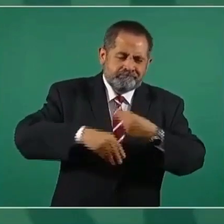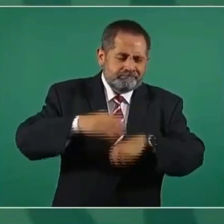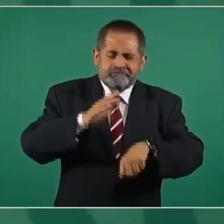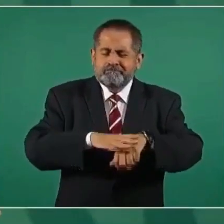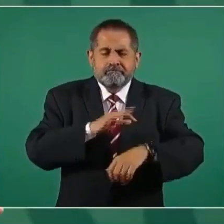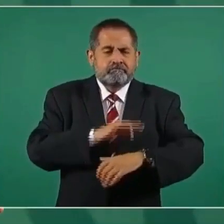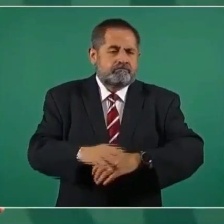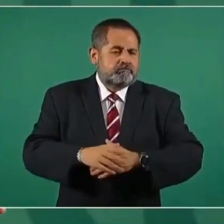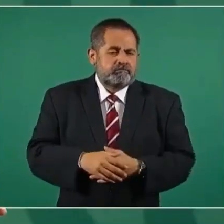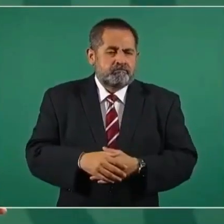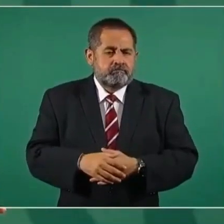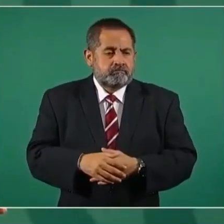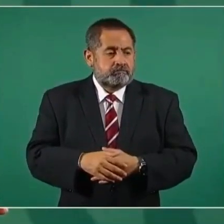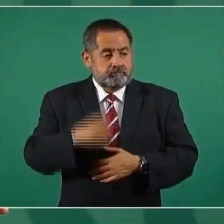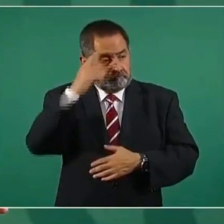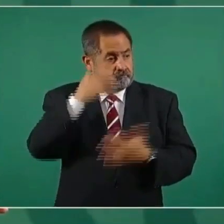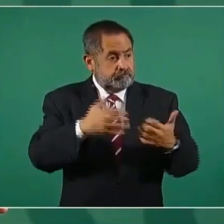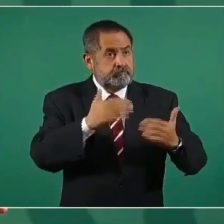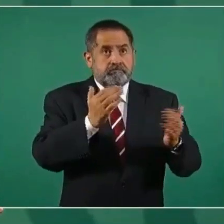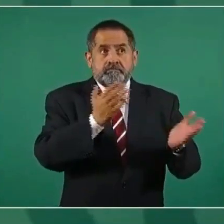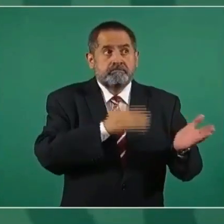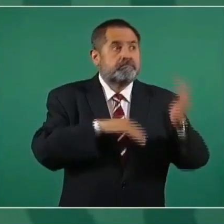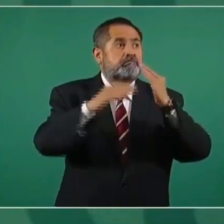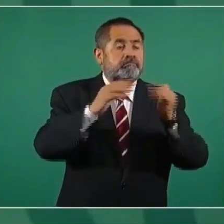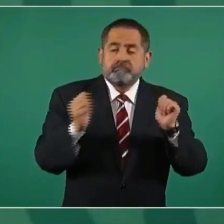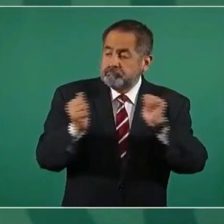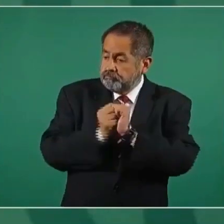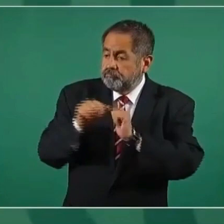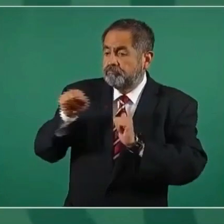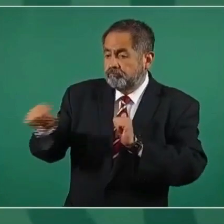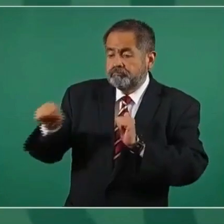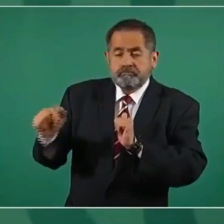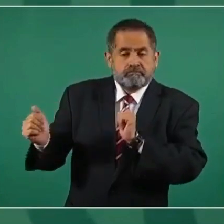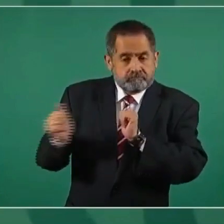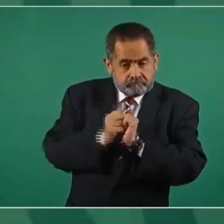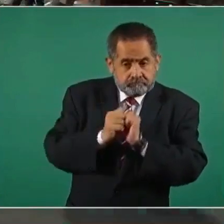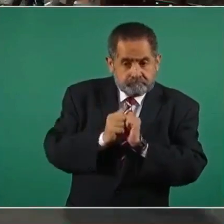No puede salir adelante una empresa sin los trabajadores.